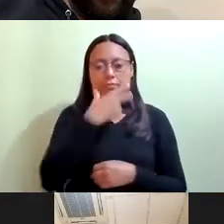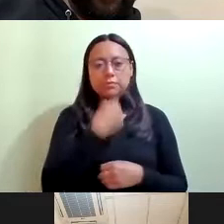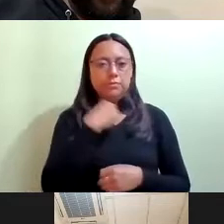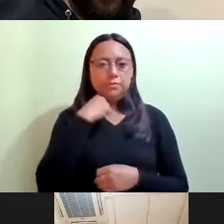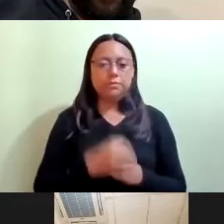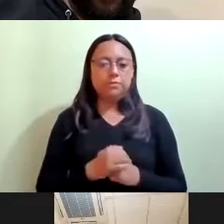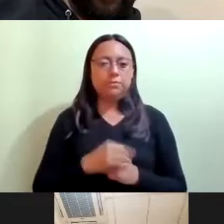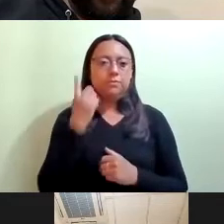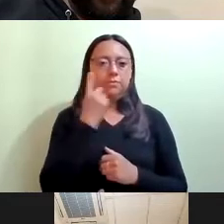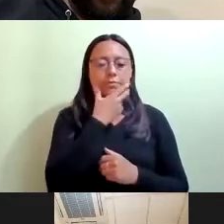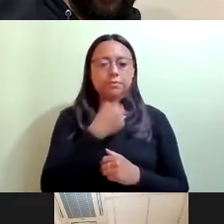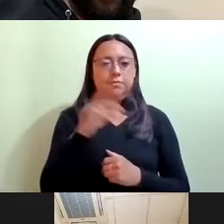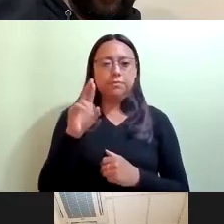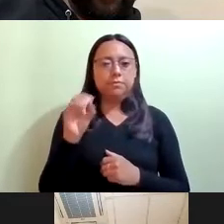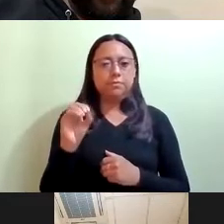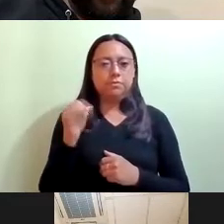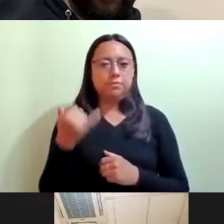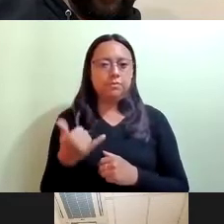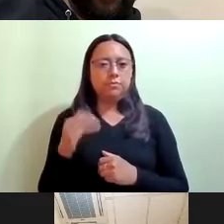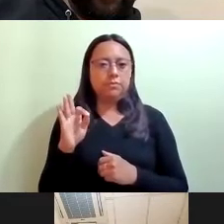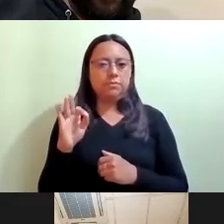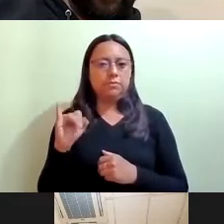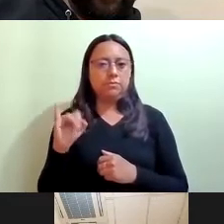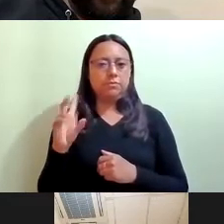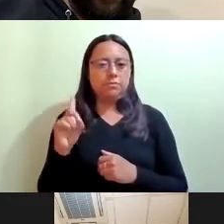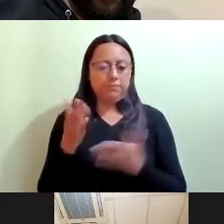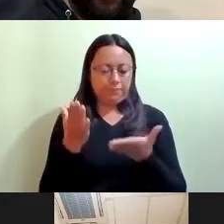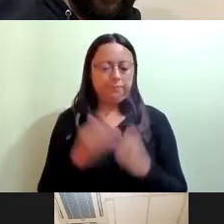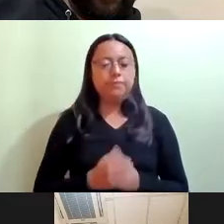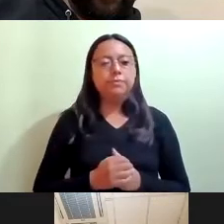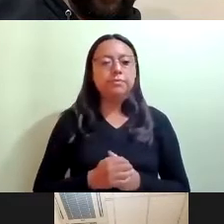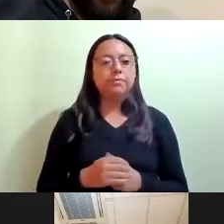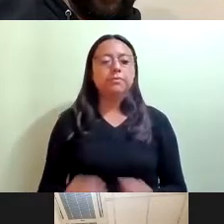gracias. Roifit, presidente. Diputado Roifit, adelante.